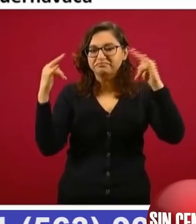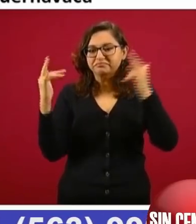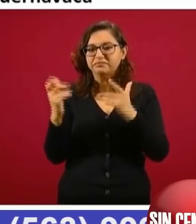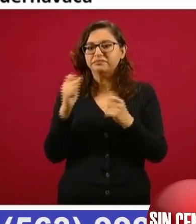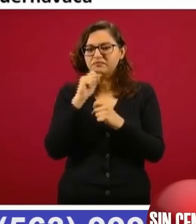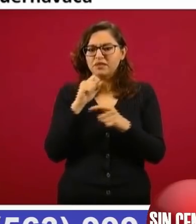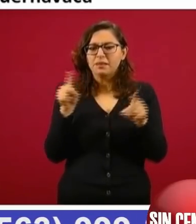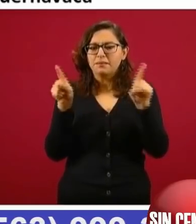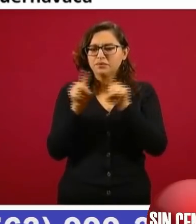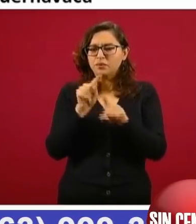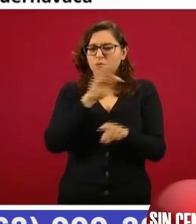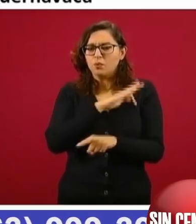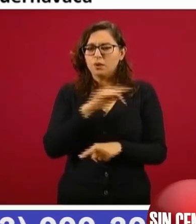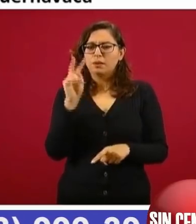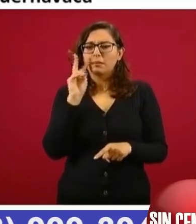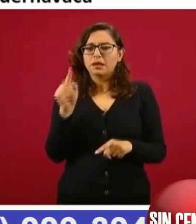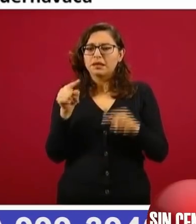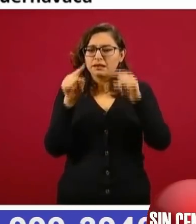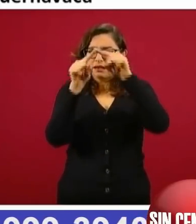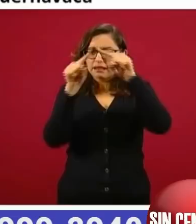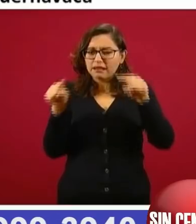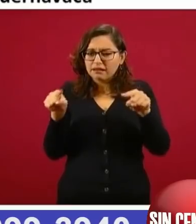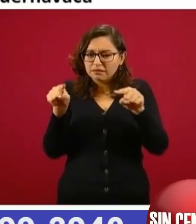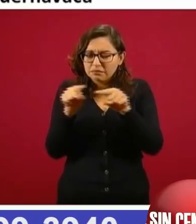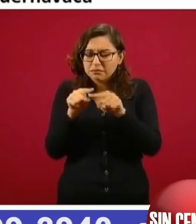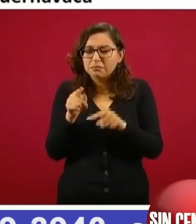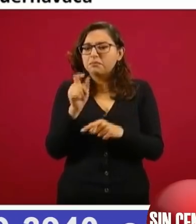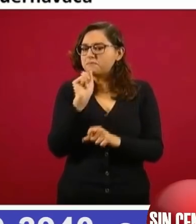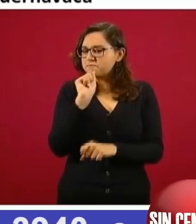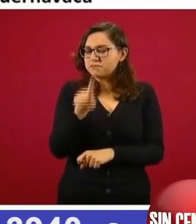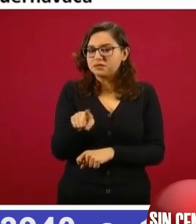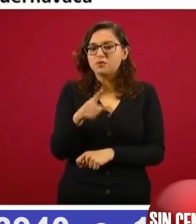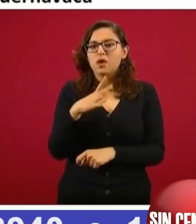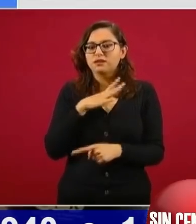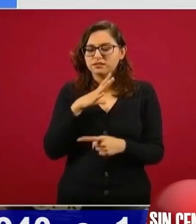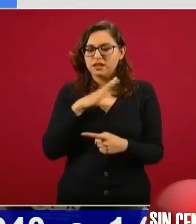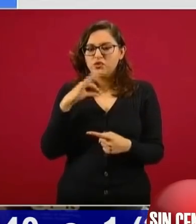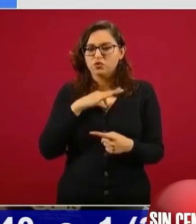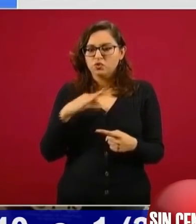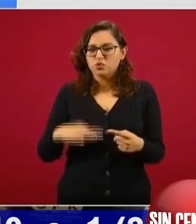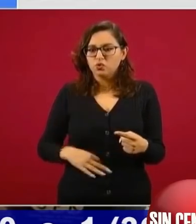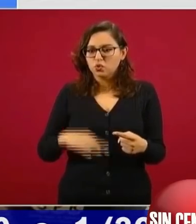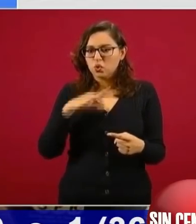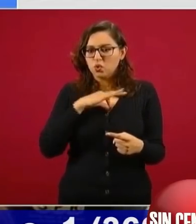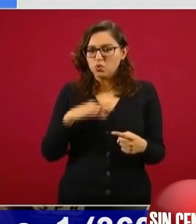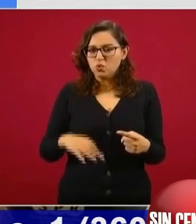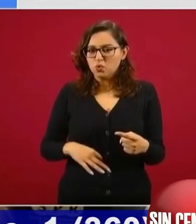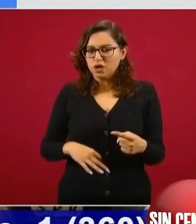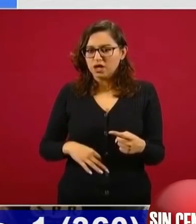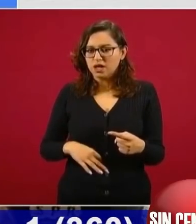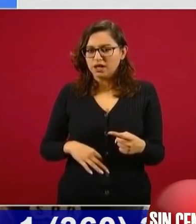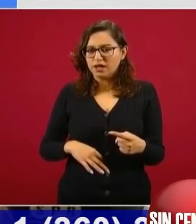esos triangulitos que están ustedes viendo. Aquí tenemos también Toluca, en esta parte,